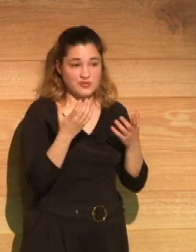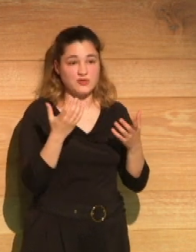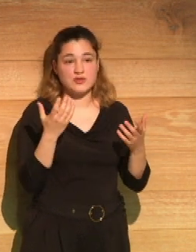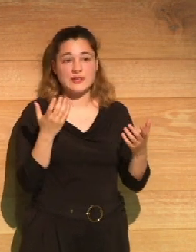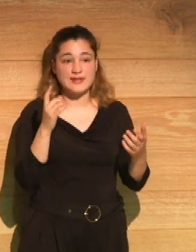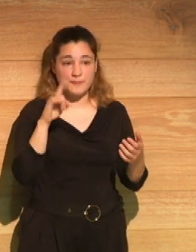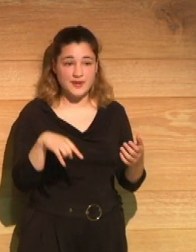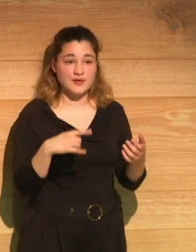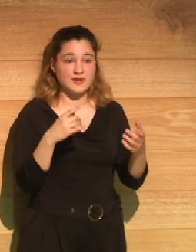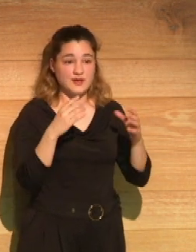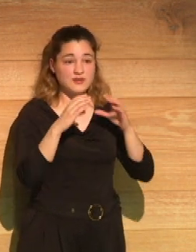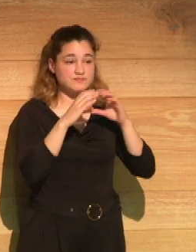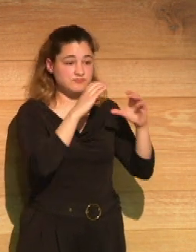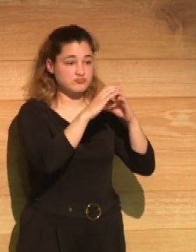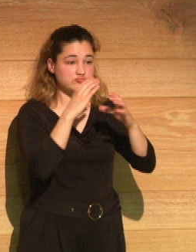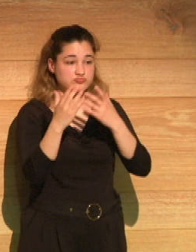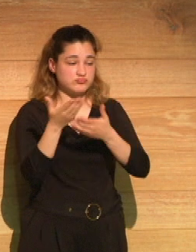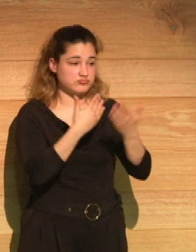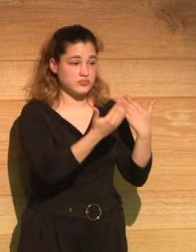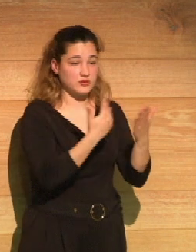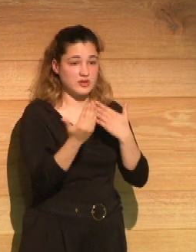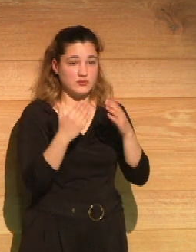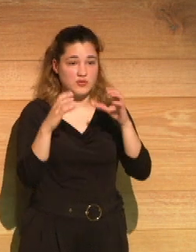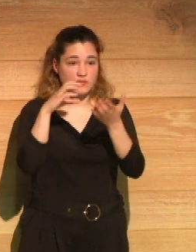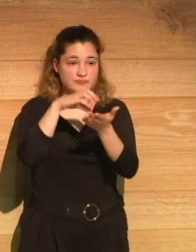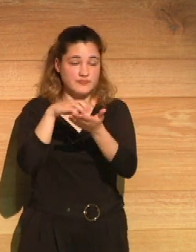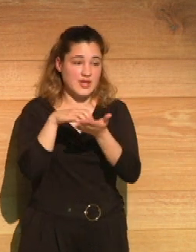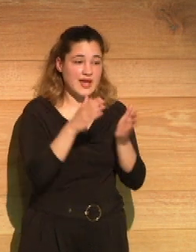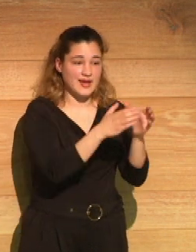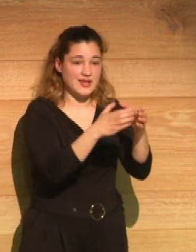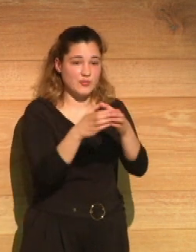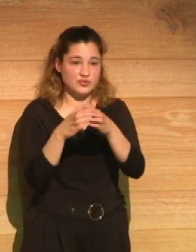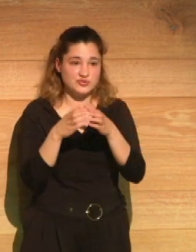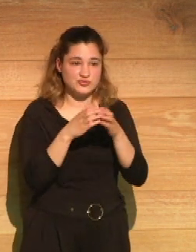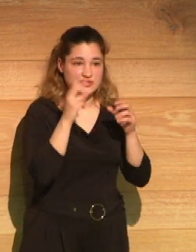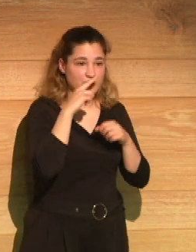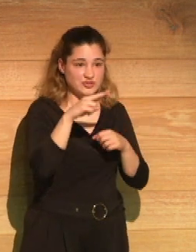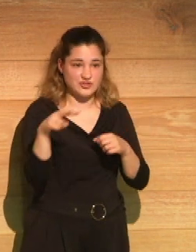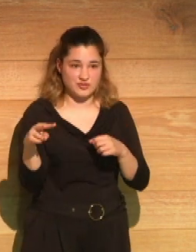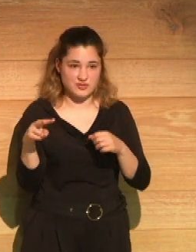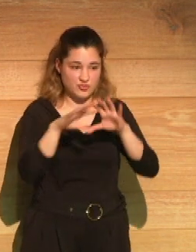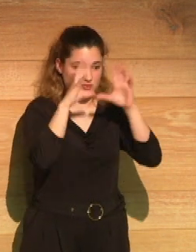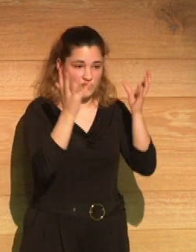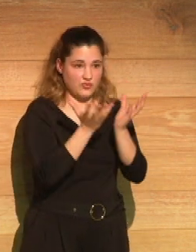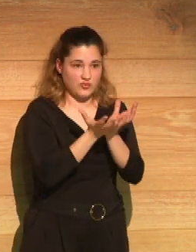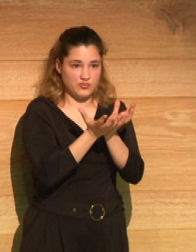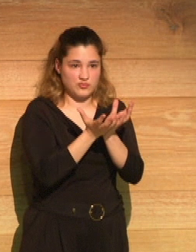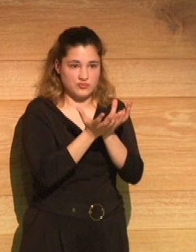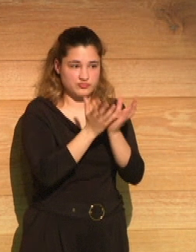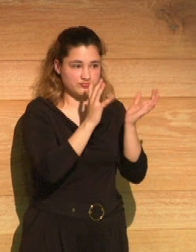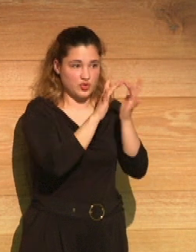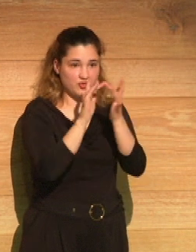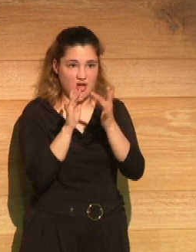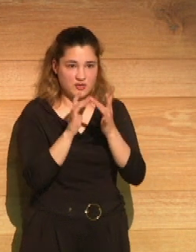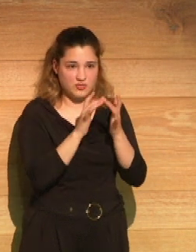nuestras conversaciones con equipos de exposiciones en todas partes del mundo, es que lo que vemos